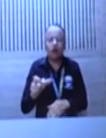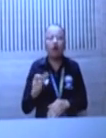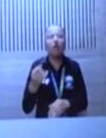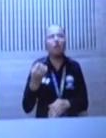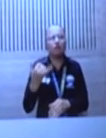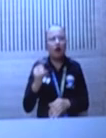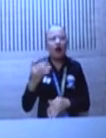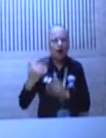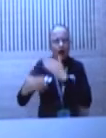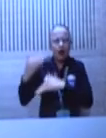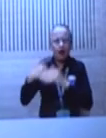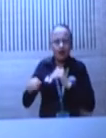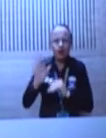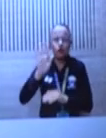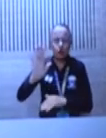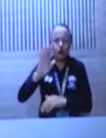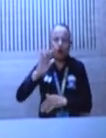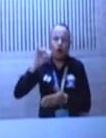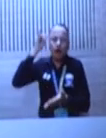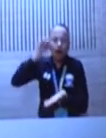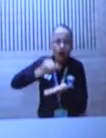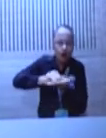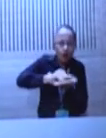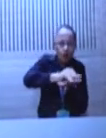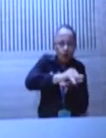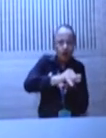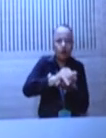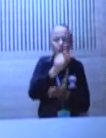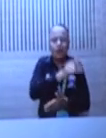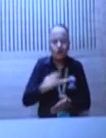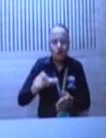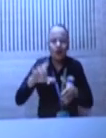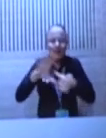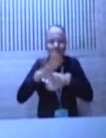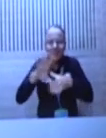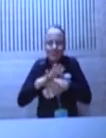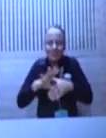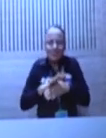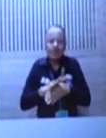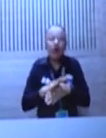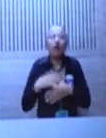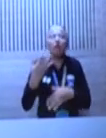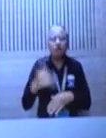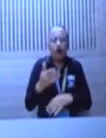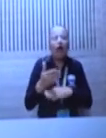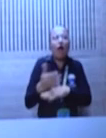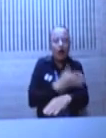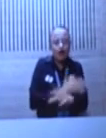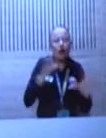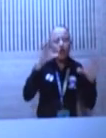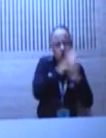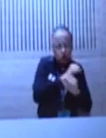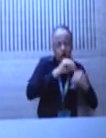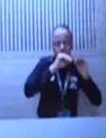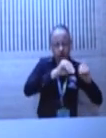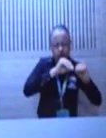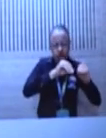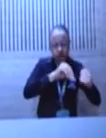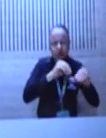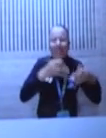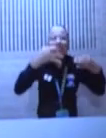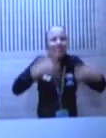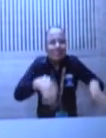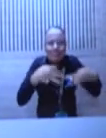taxistas del aeropuerto le hacíamos su Capacitación en las noches su cartilla con lo básico y ya no necesitamos que aprenda necesitamos que se